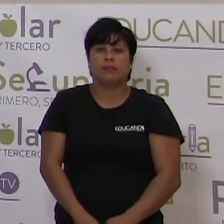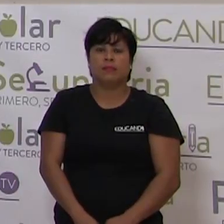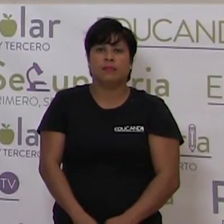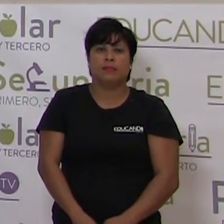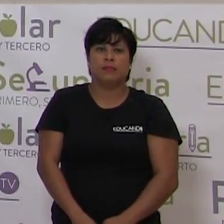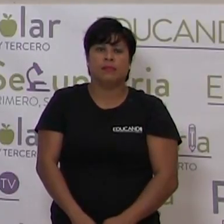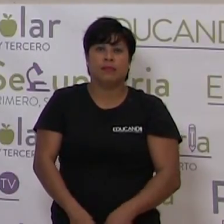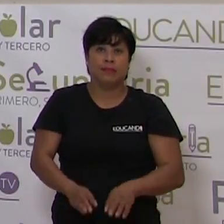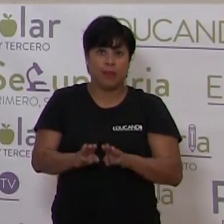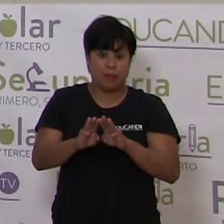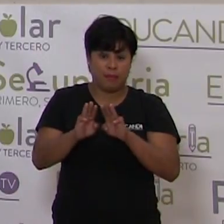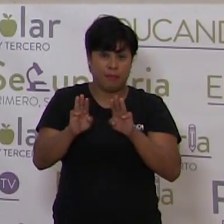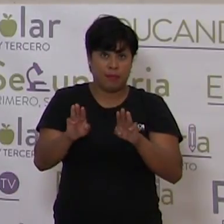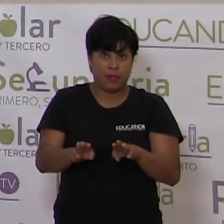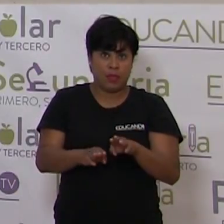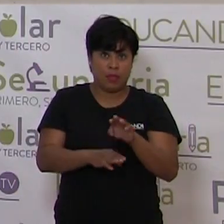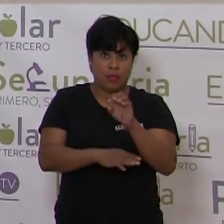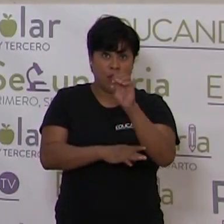Mide